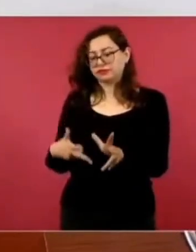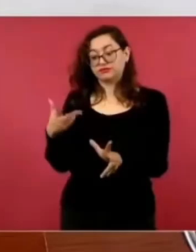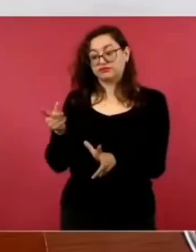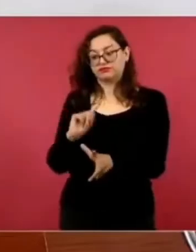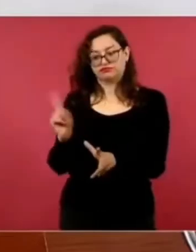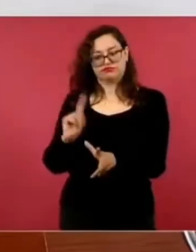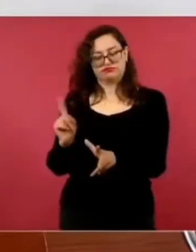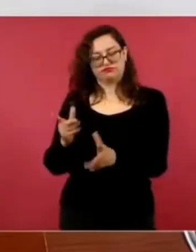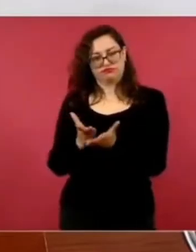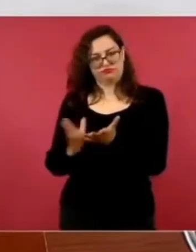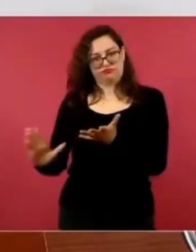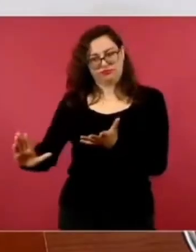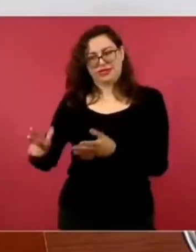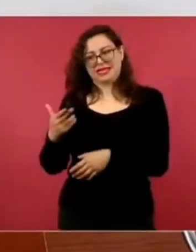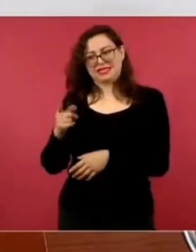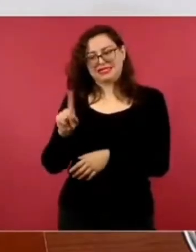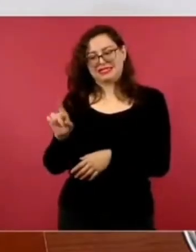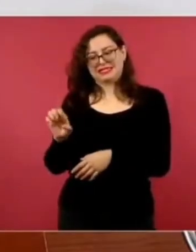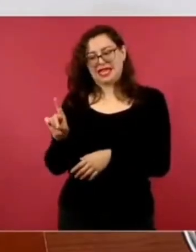Hay hasta un libro.